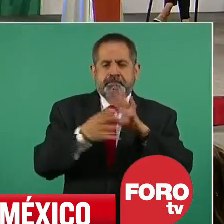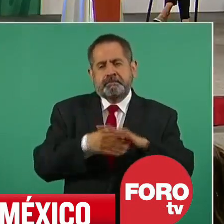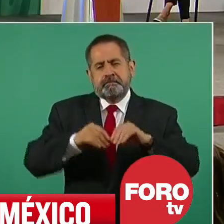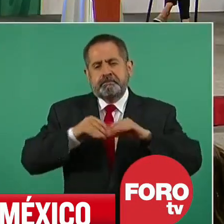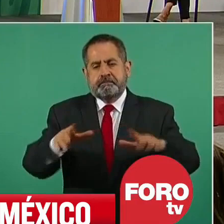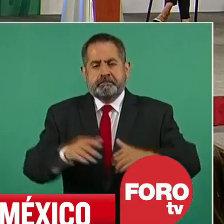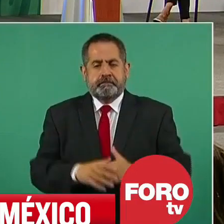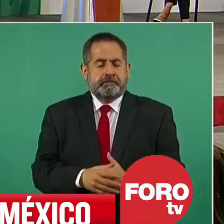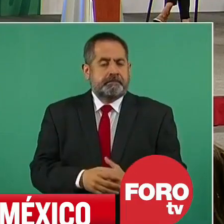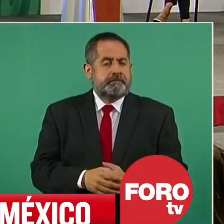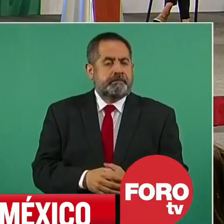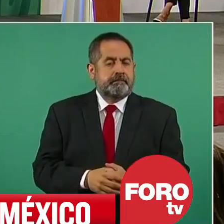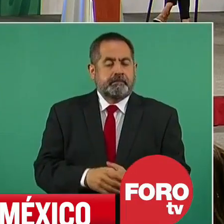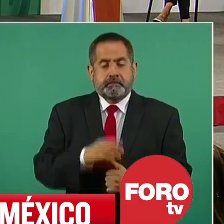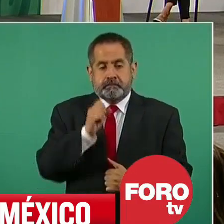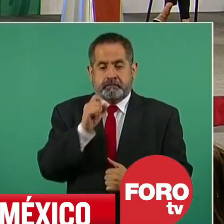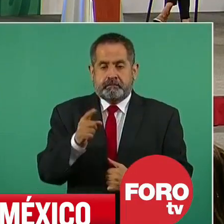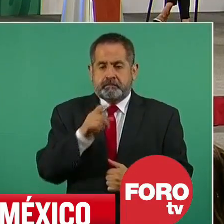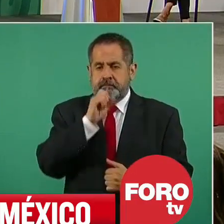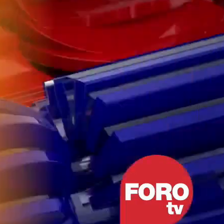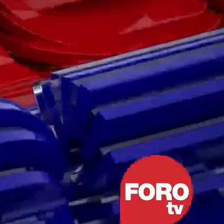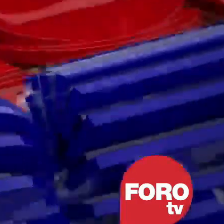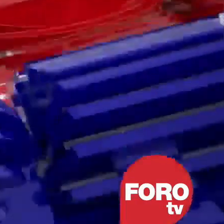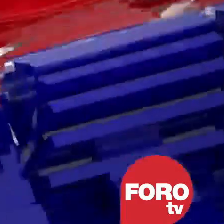894.900 se van a quedar en México.